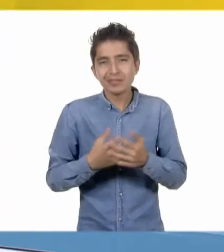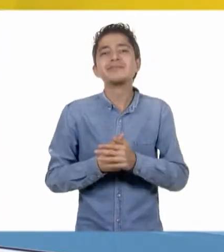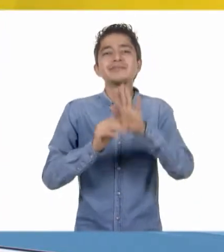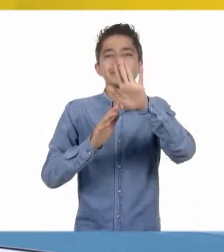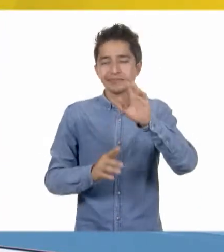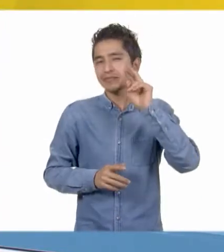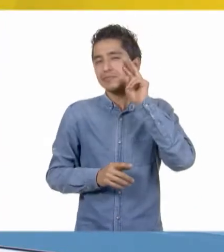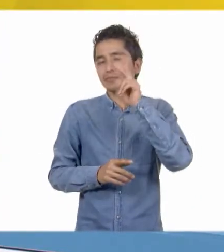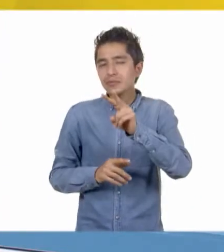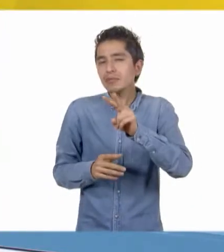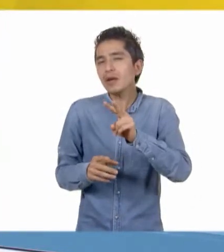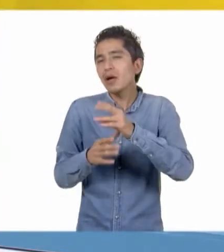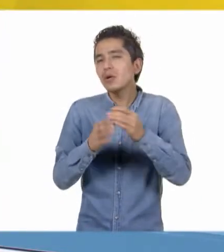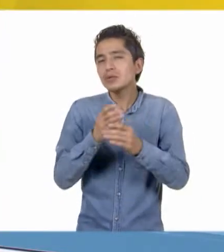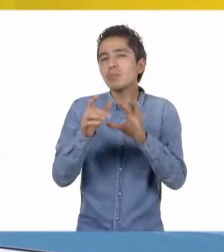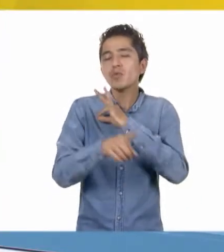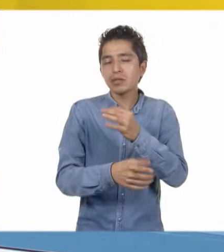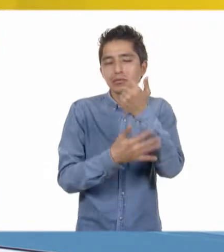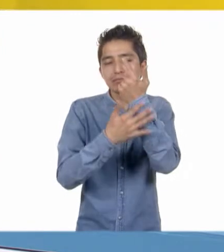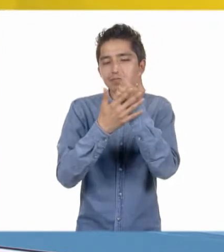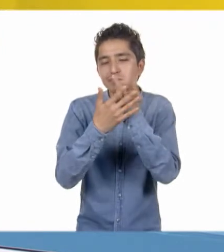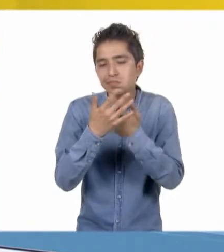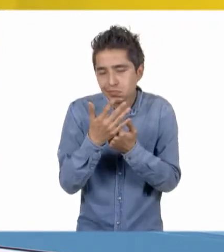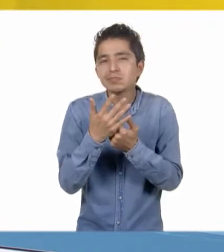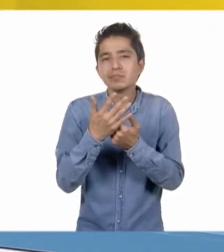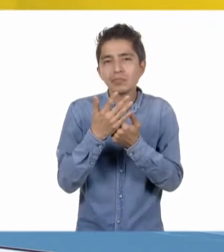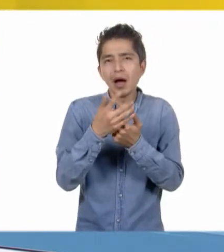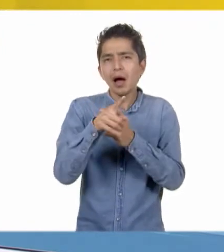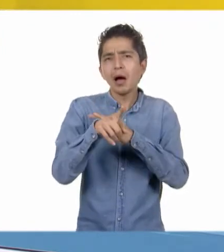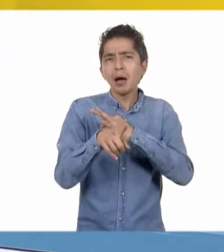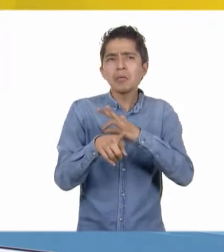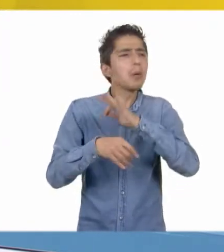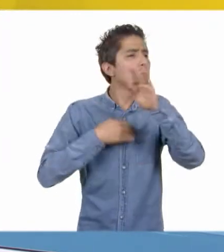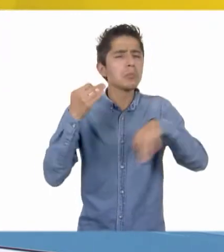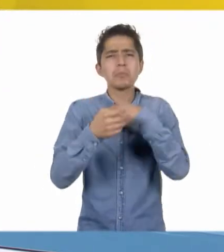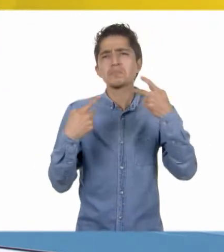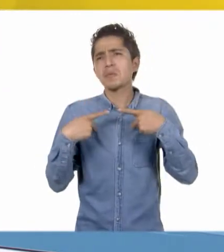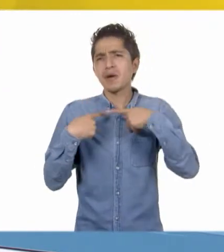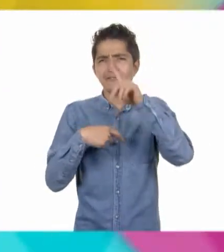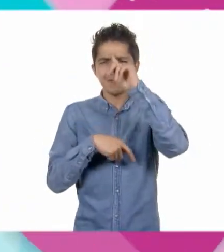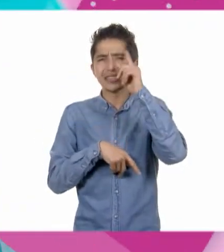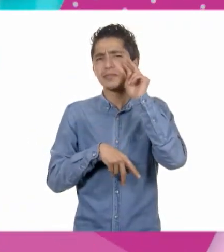algunos objetos que podrían contar y que están al alcance de todos.